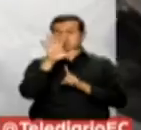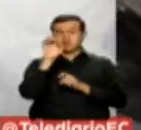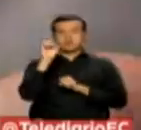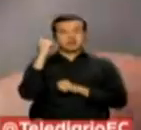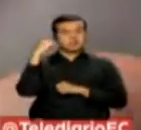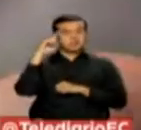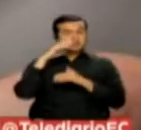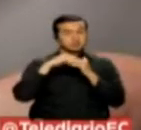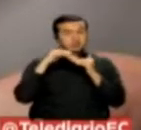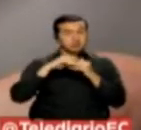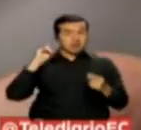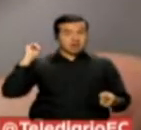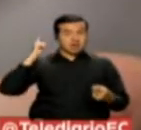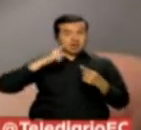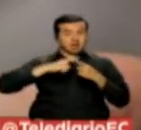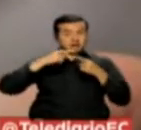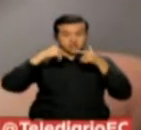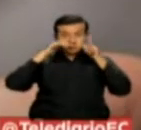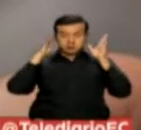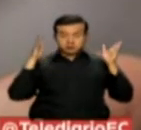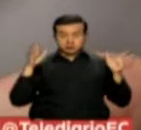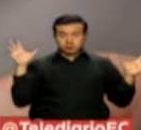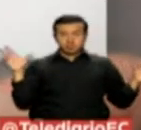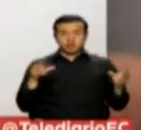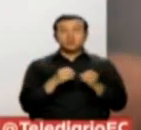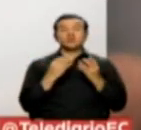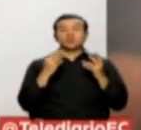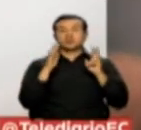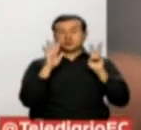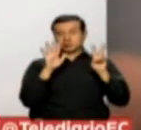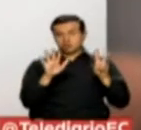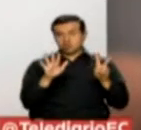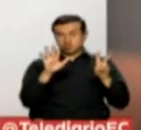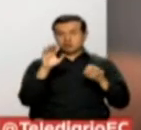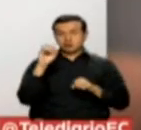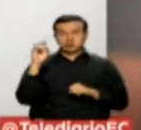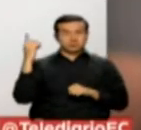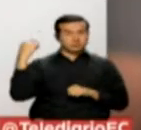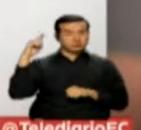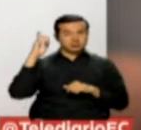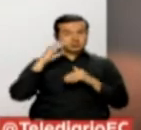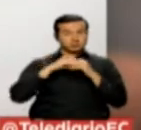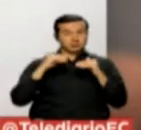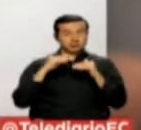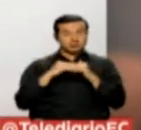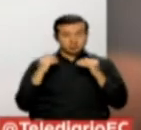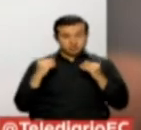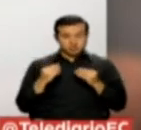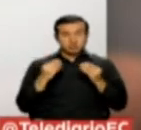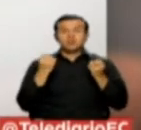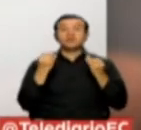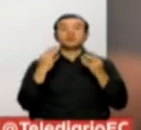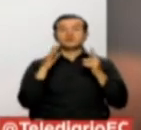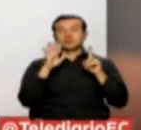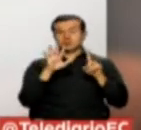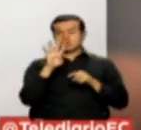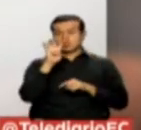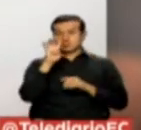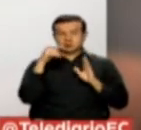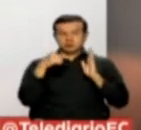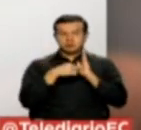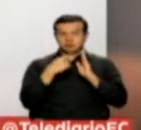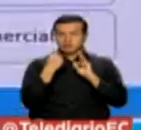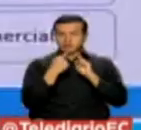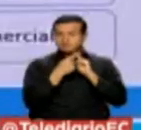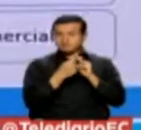$1.860 millones. Hasta finales de año, el BIES sumará también $700 millones más en 614.000